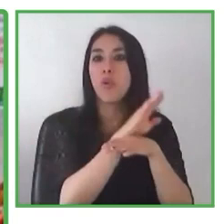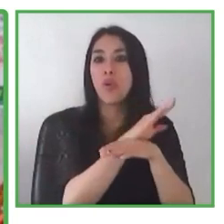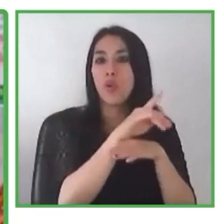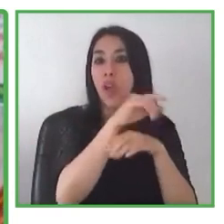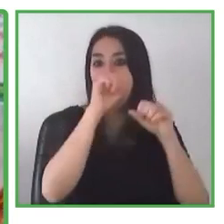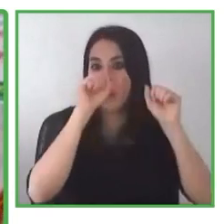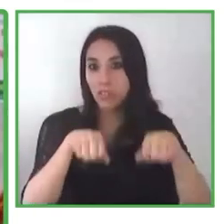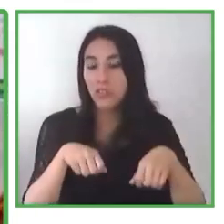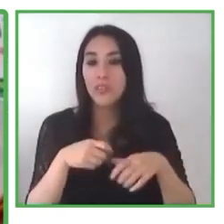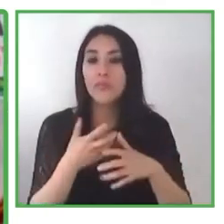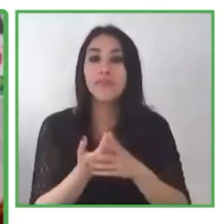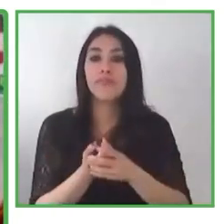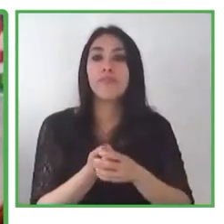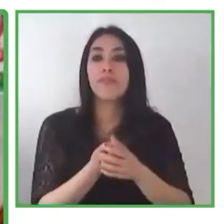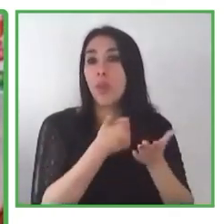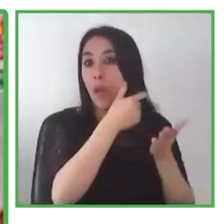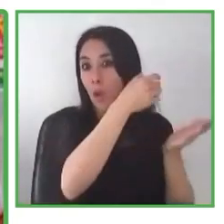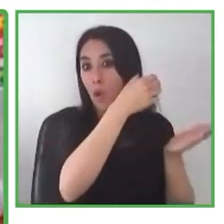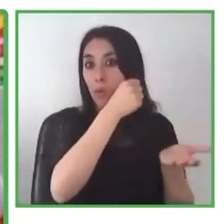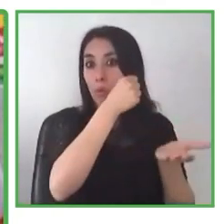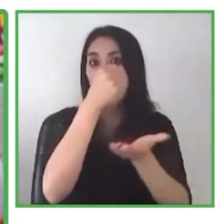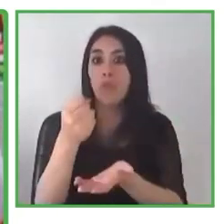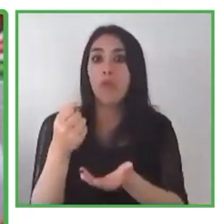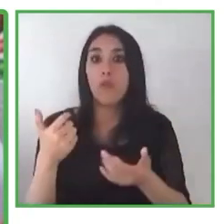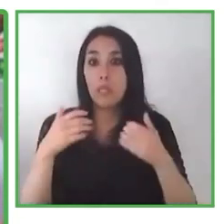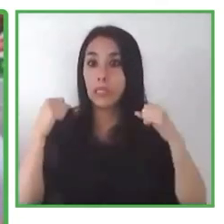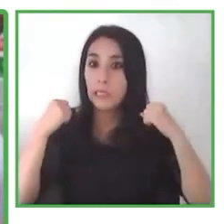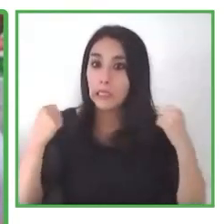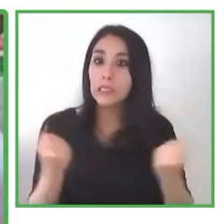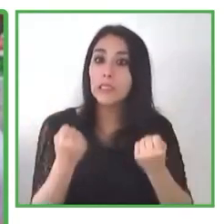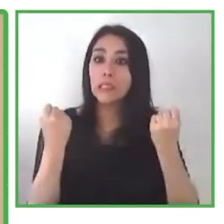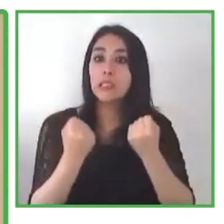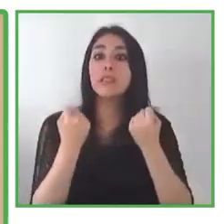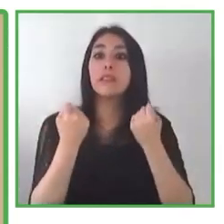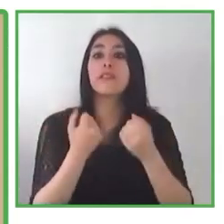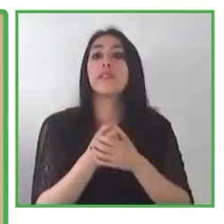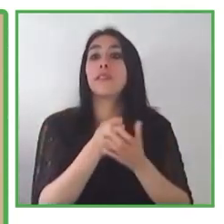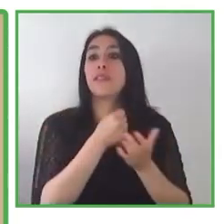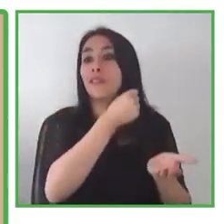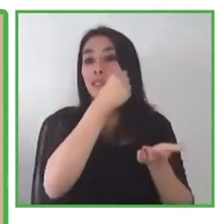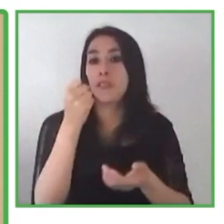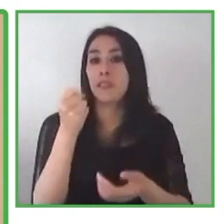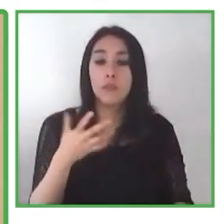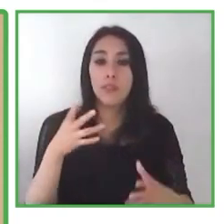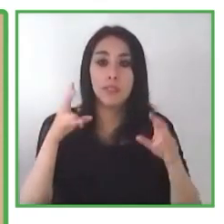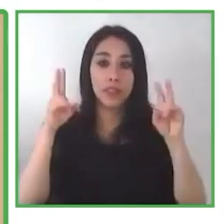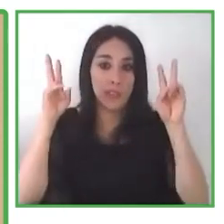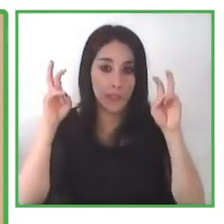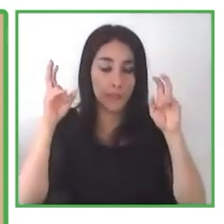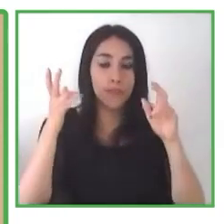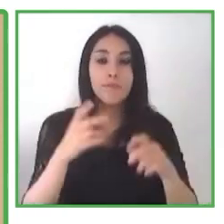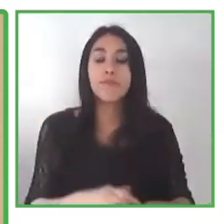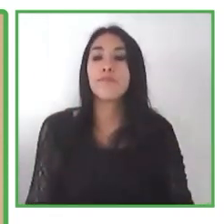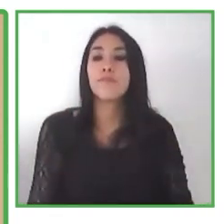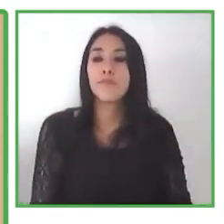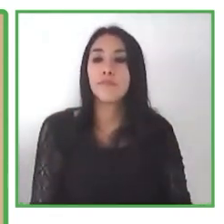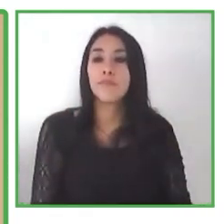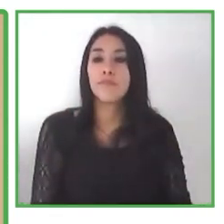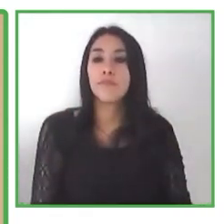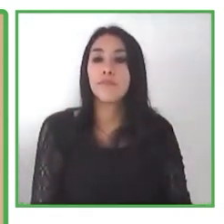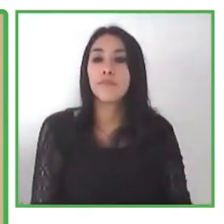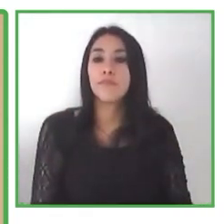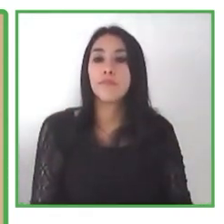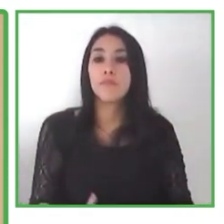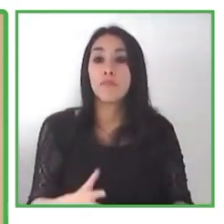sin empleo y para las empresas que pueden recibir subsidios y otro tipo de incentivos. Y entonces tenemos, por último,